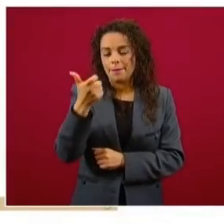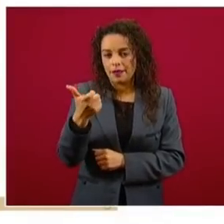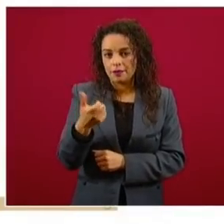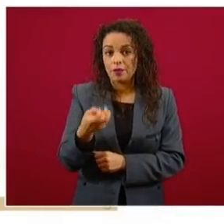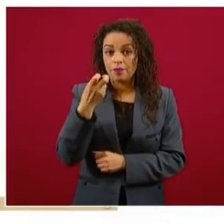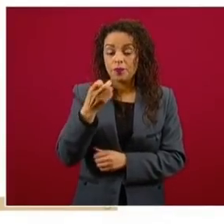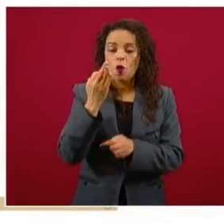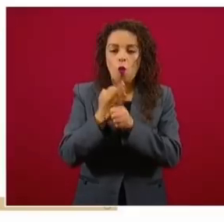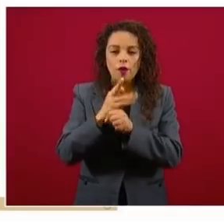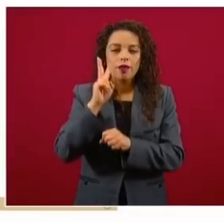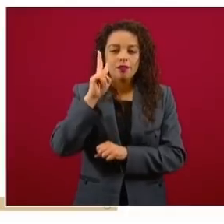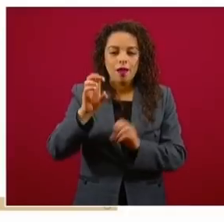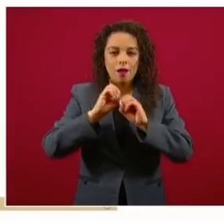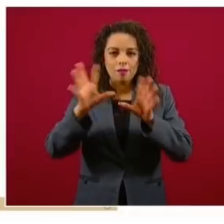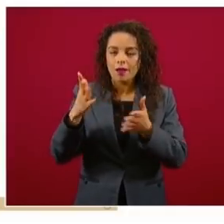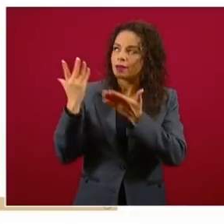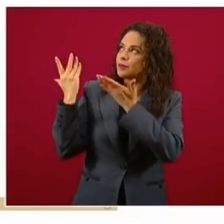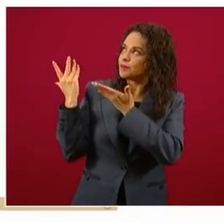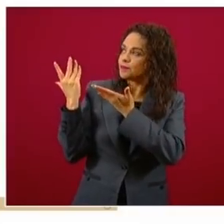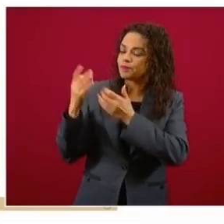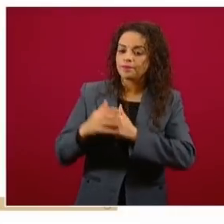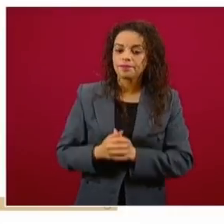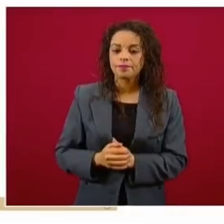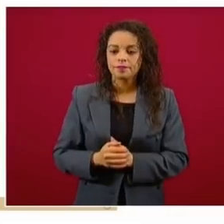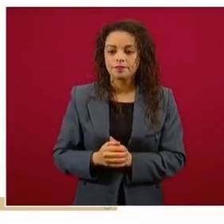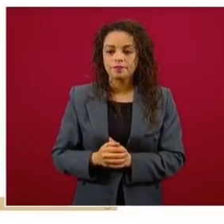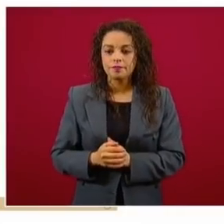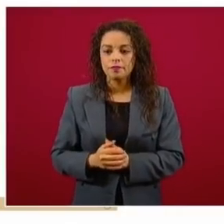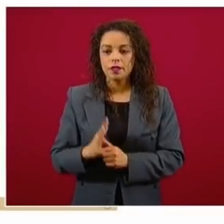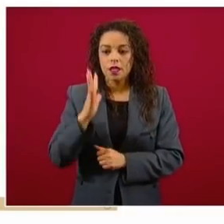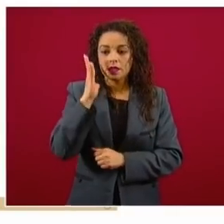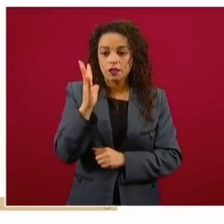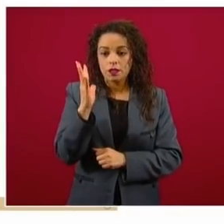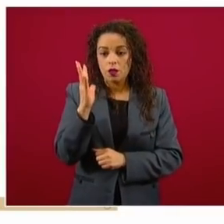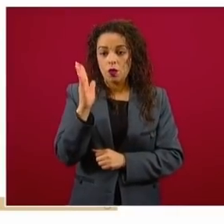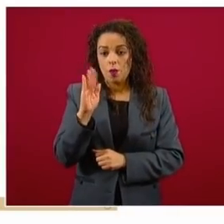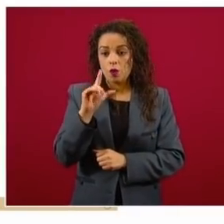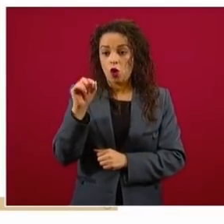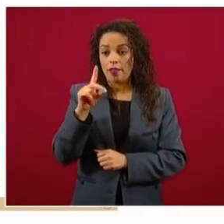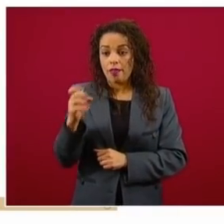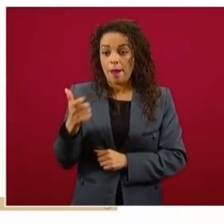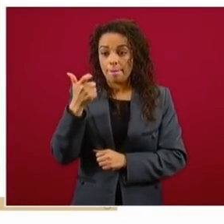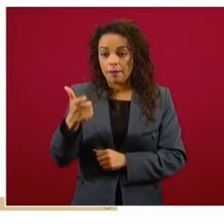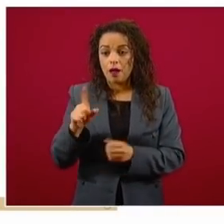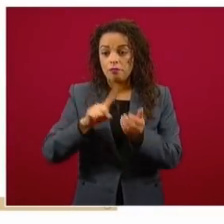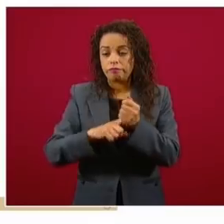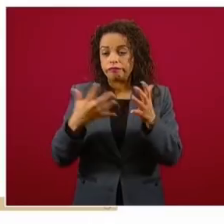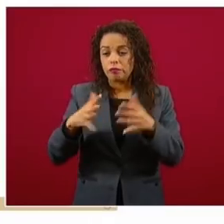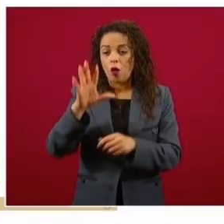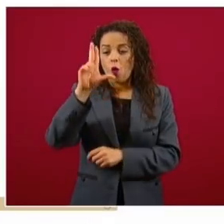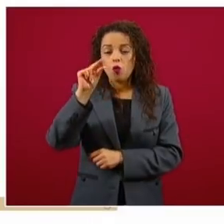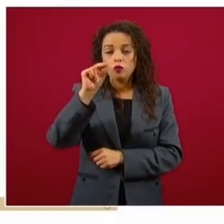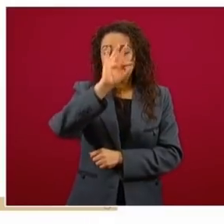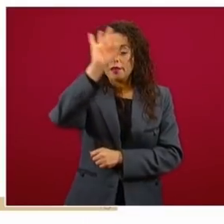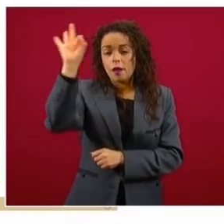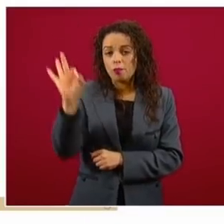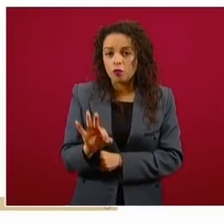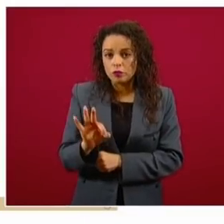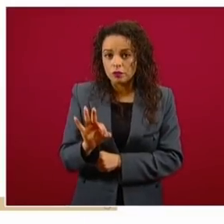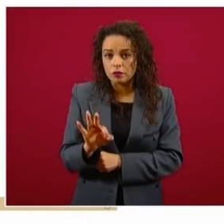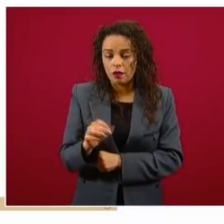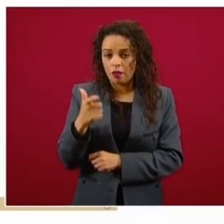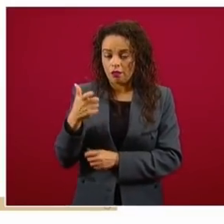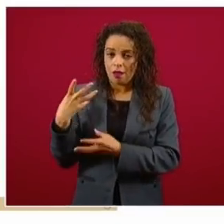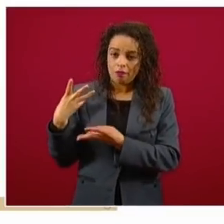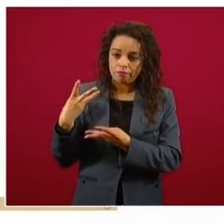se compone, 5 billones de pesos que son gasto obligatorio, es decir, 80% de el gasto, 4 de